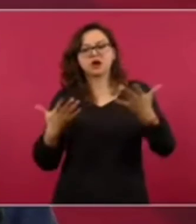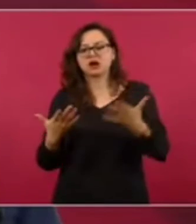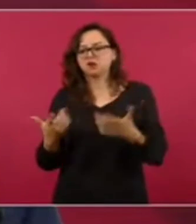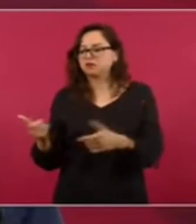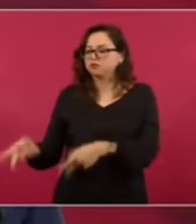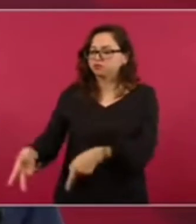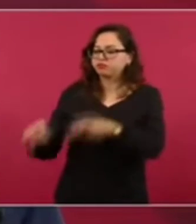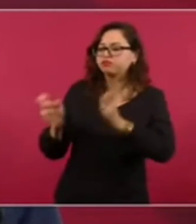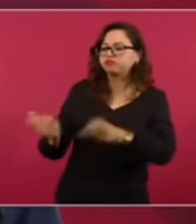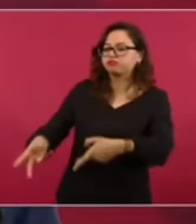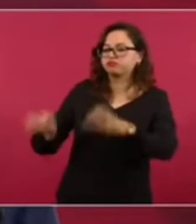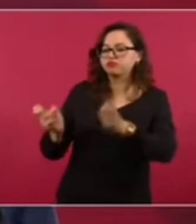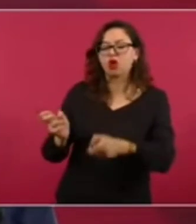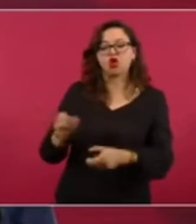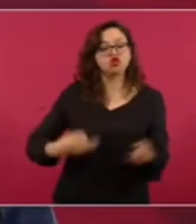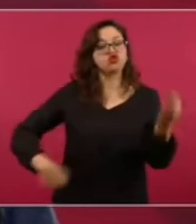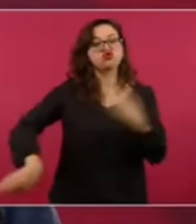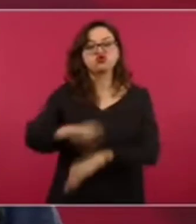Ninguna reforma